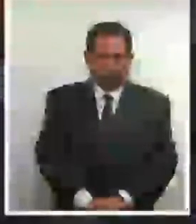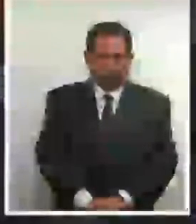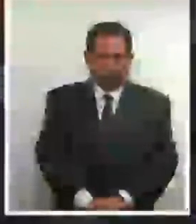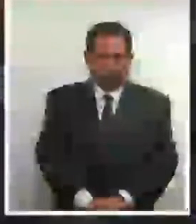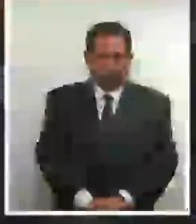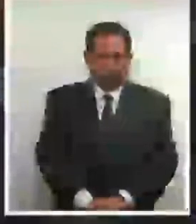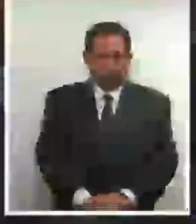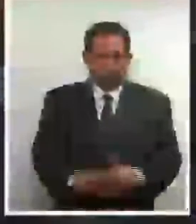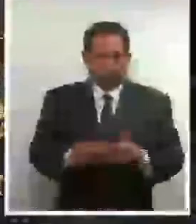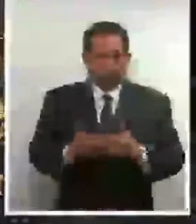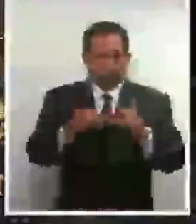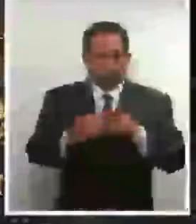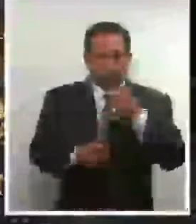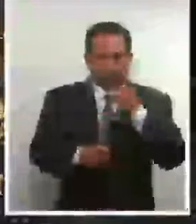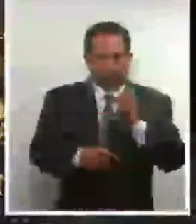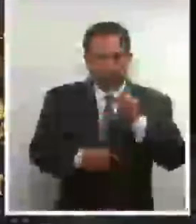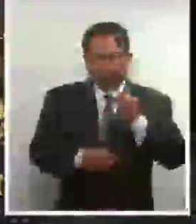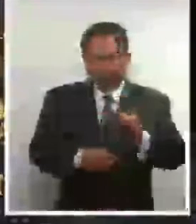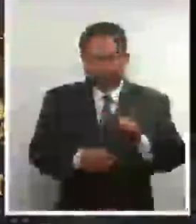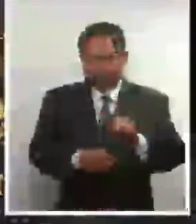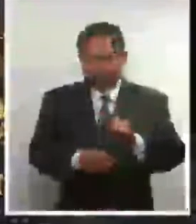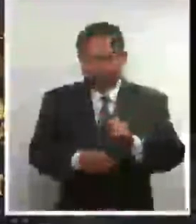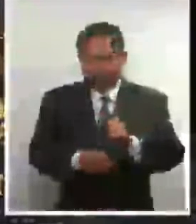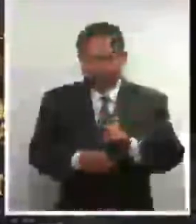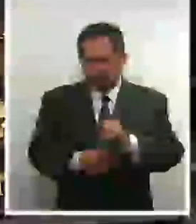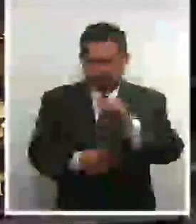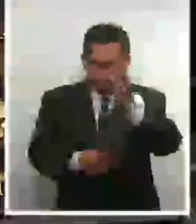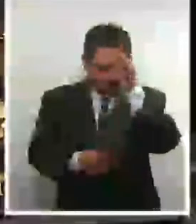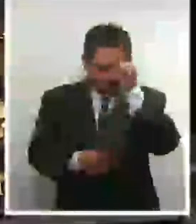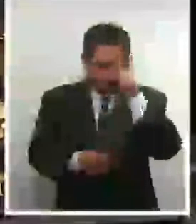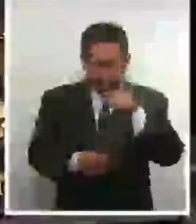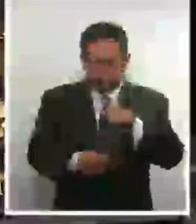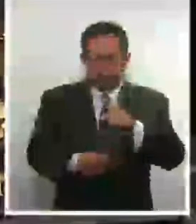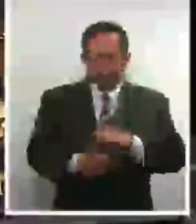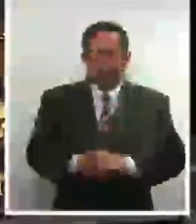Estamos a favor de esta